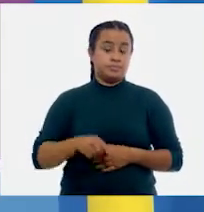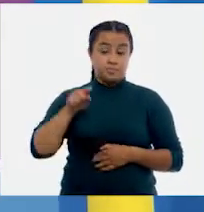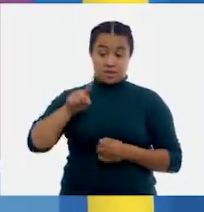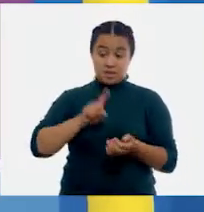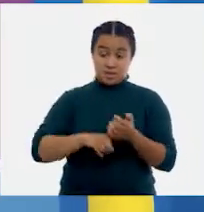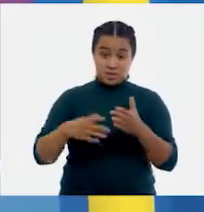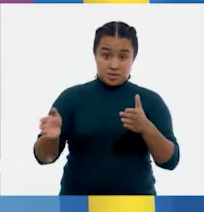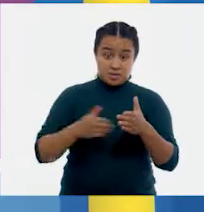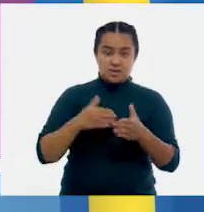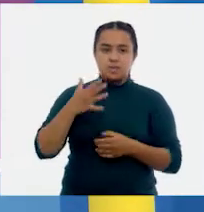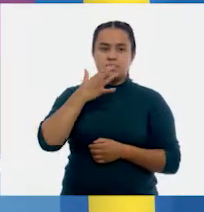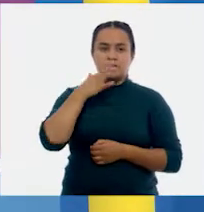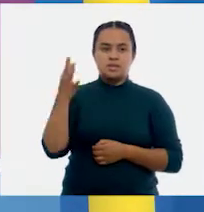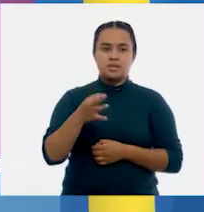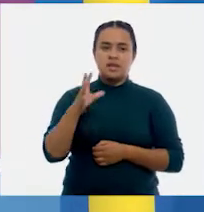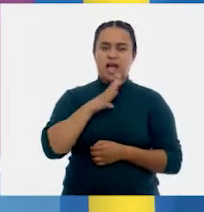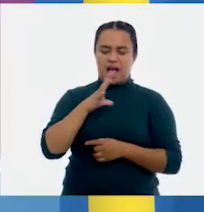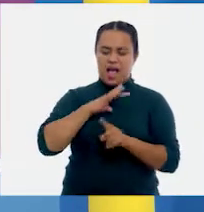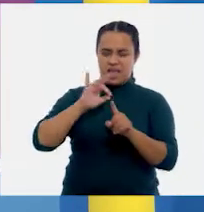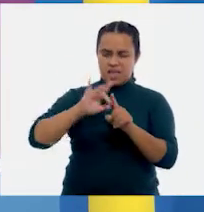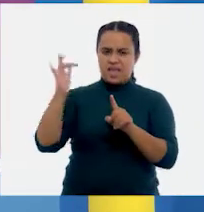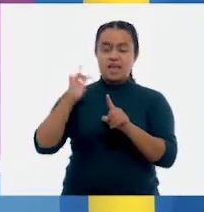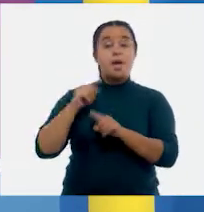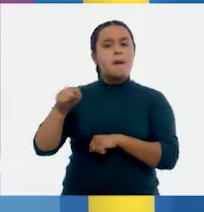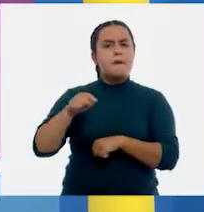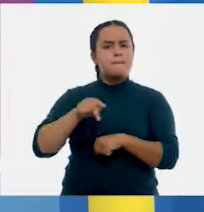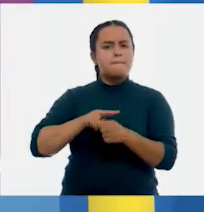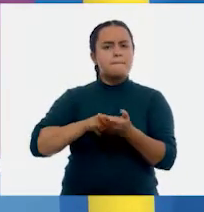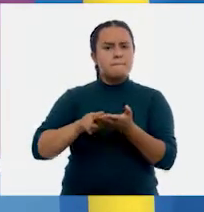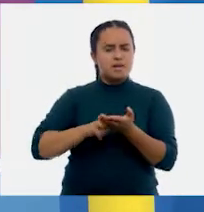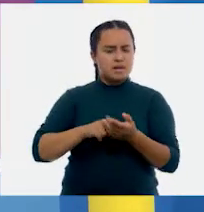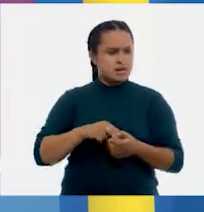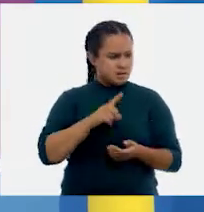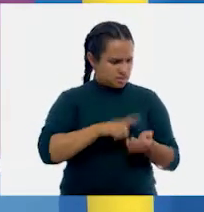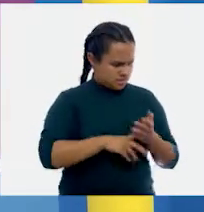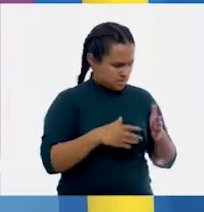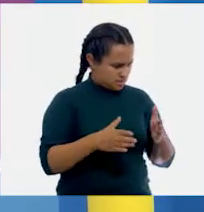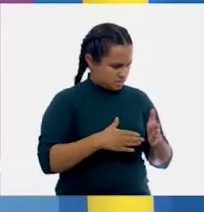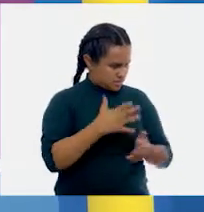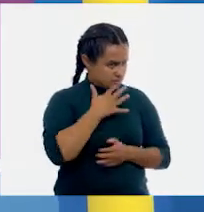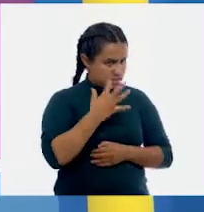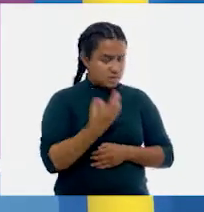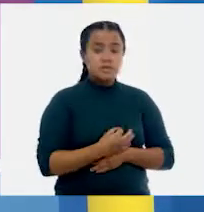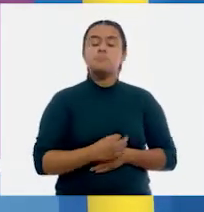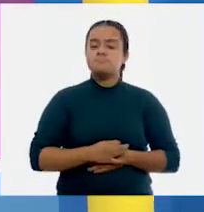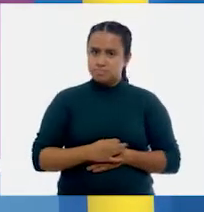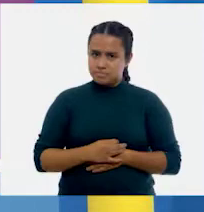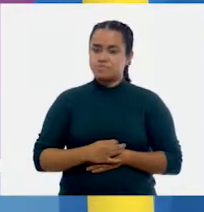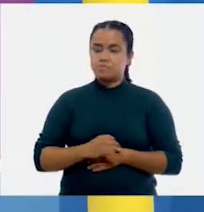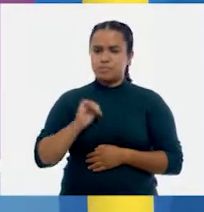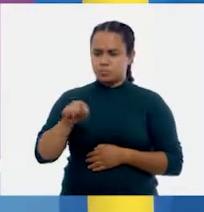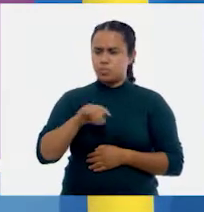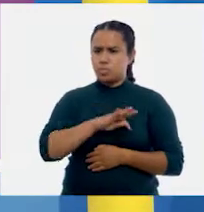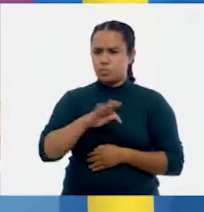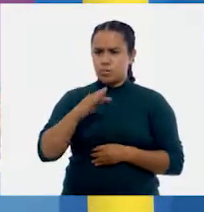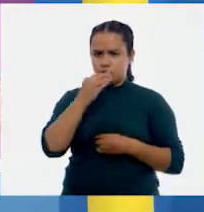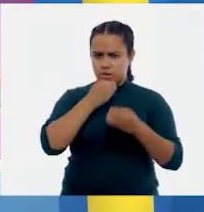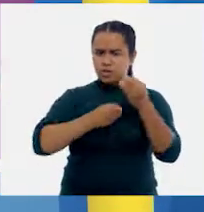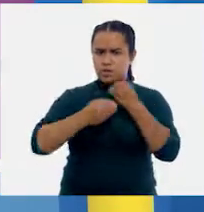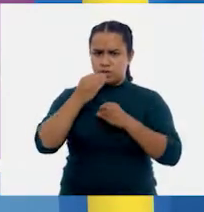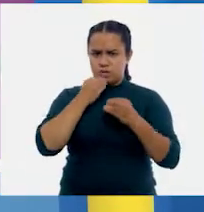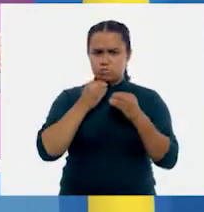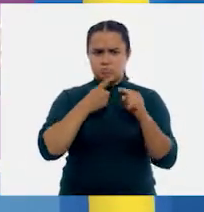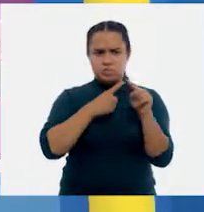rico. Ah, Tiene espinas, es verde. en un guiso sabe muy rico. Sí, se puede ¿Cuál es, profesor? comer